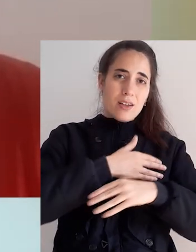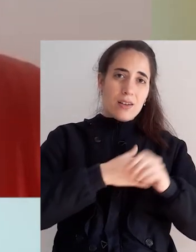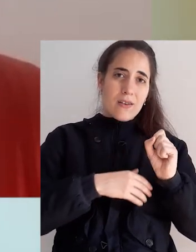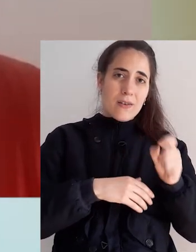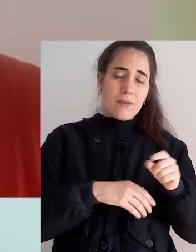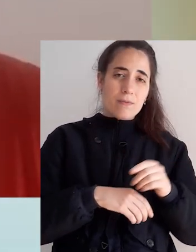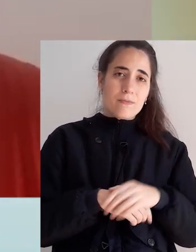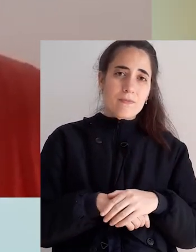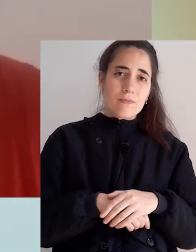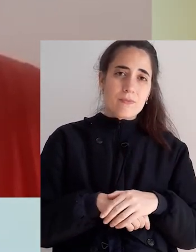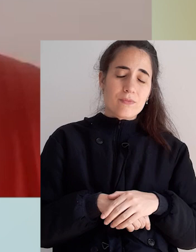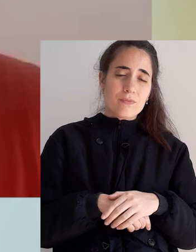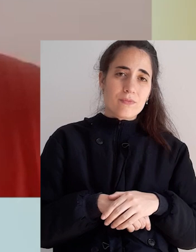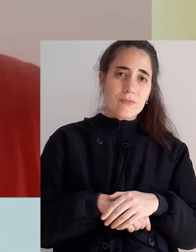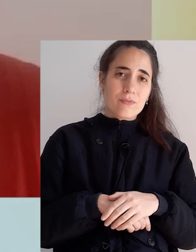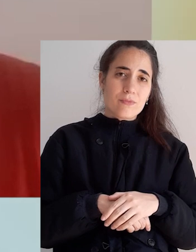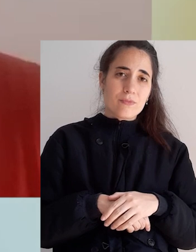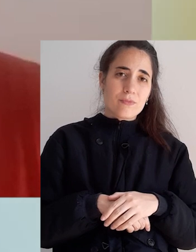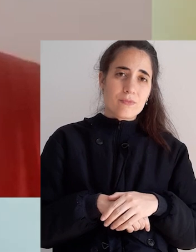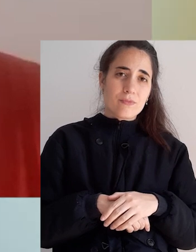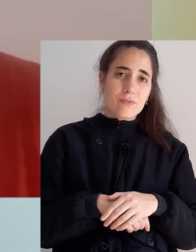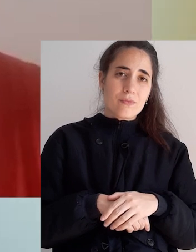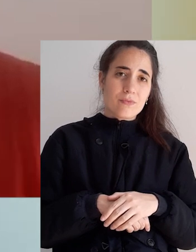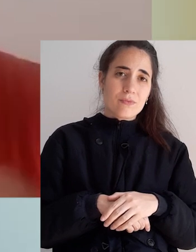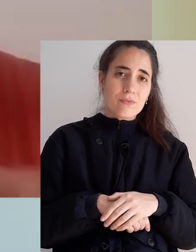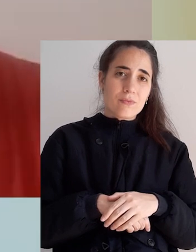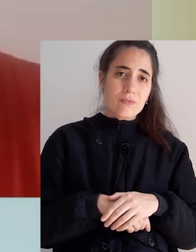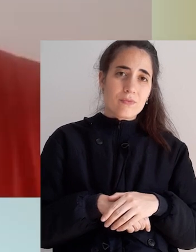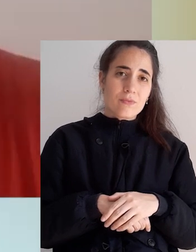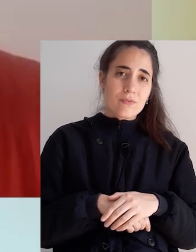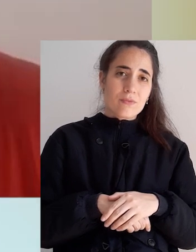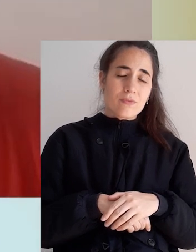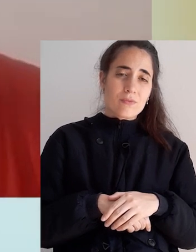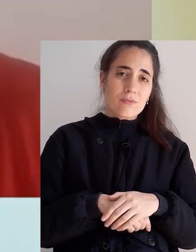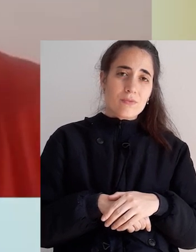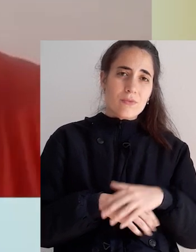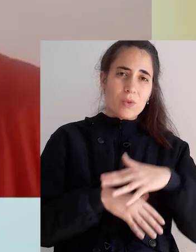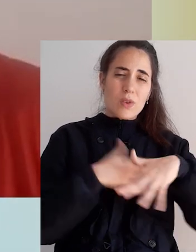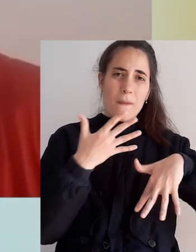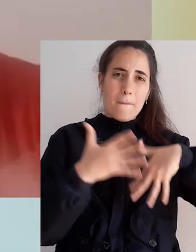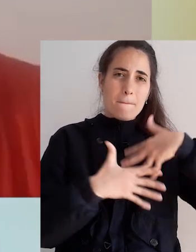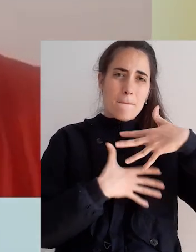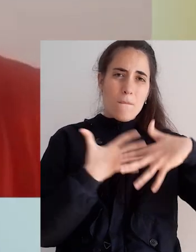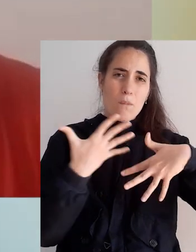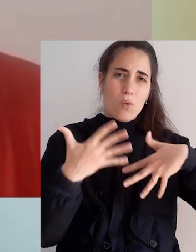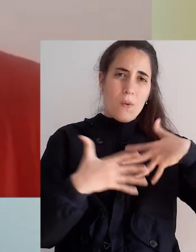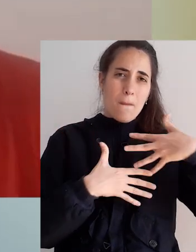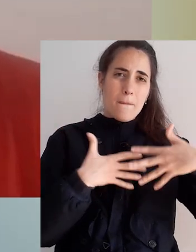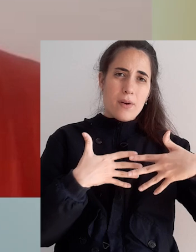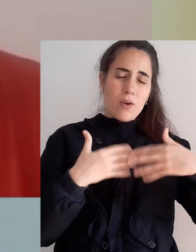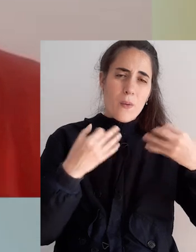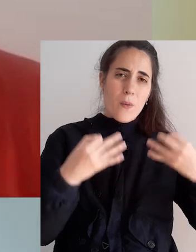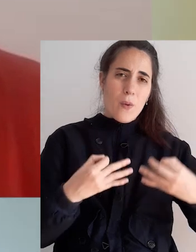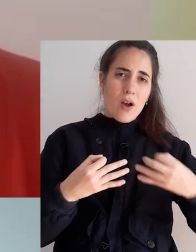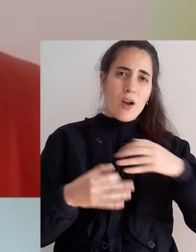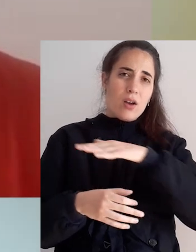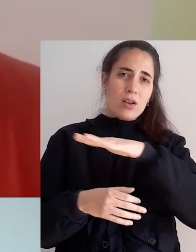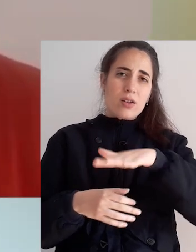forma rápida porque estaban como firmantes y como